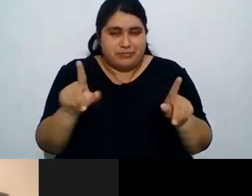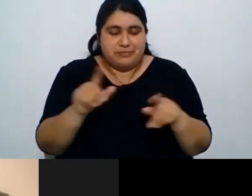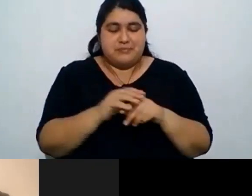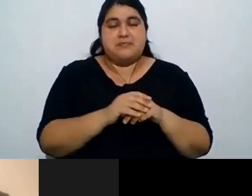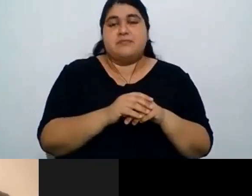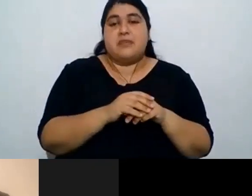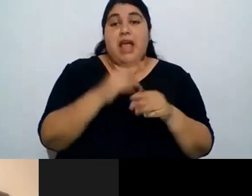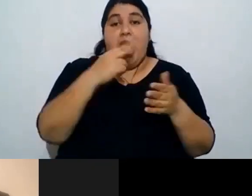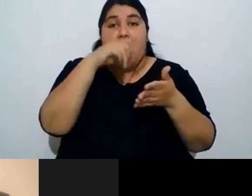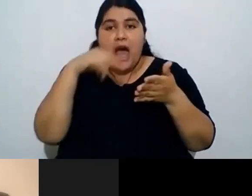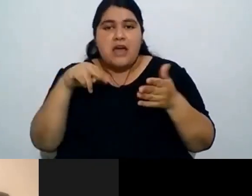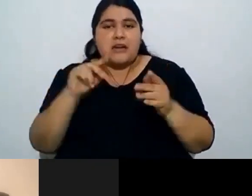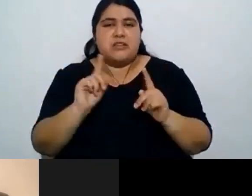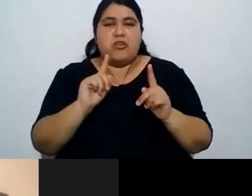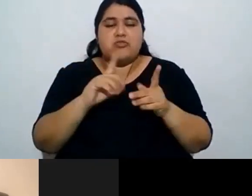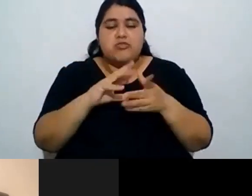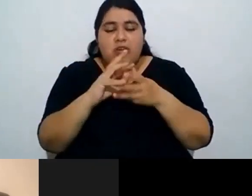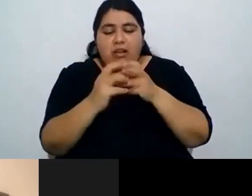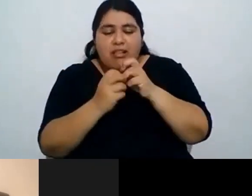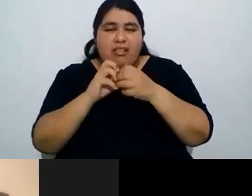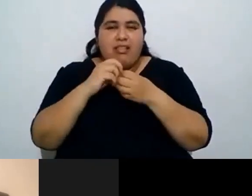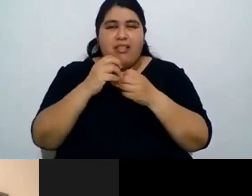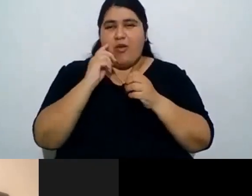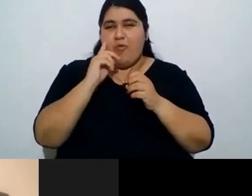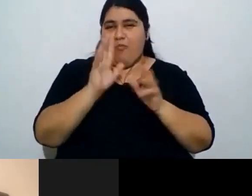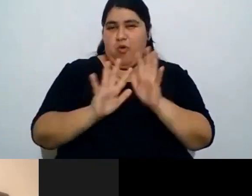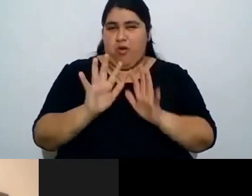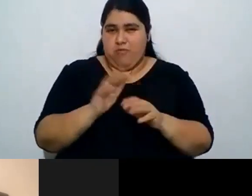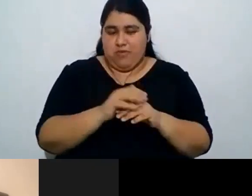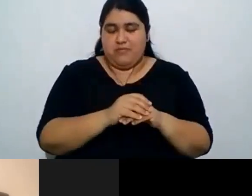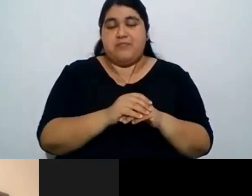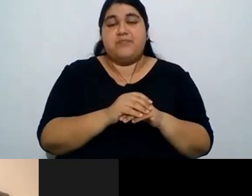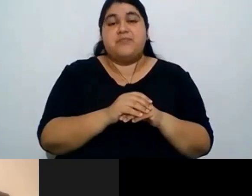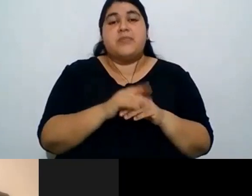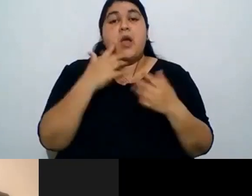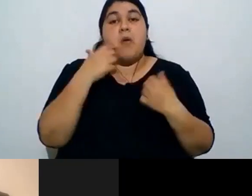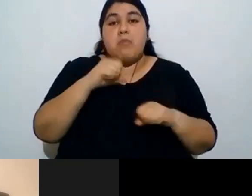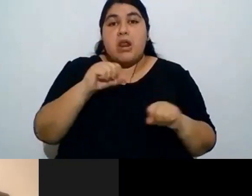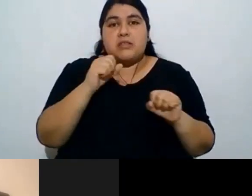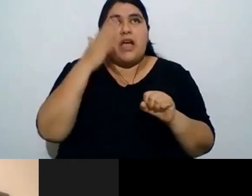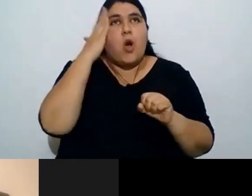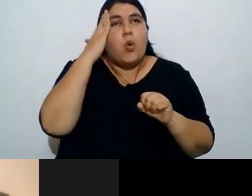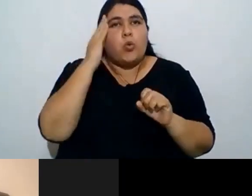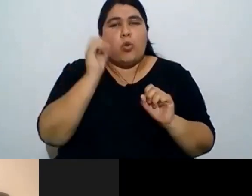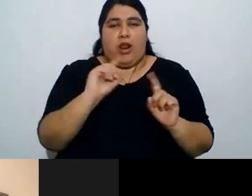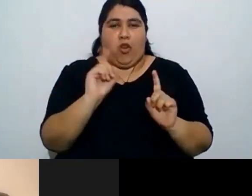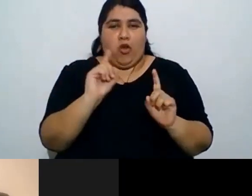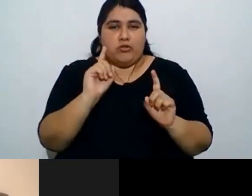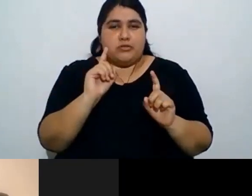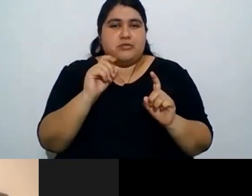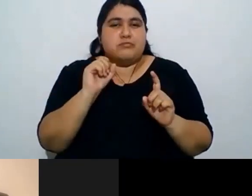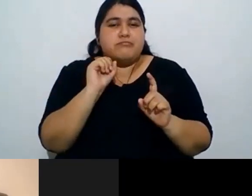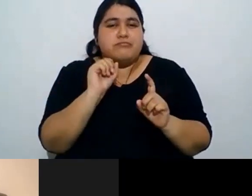arte, sino artesanía. Que no practican cultura, sino folclor.